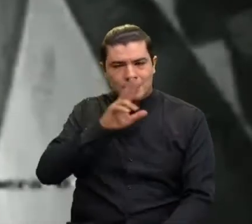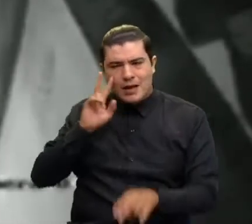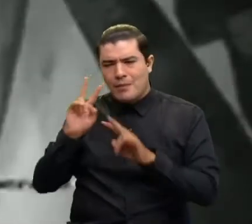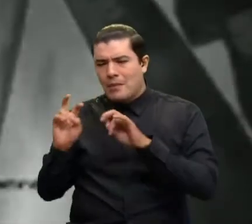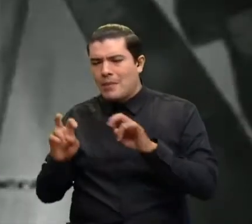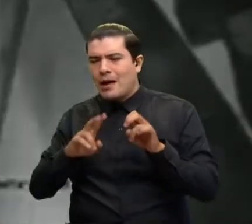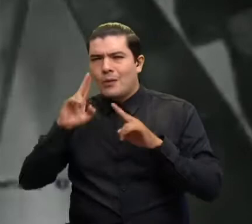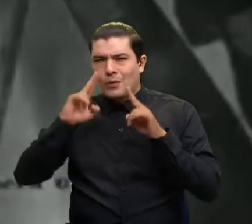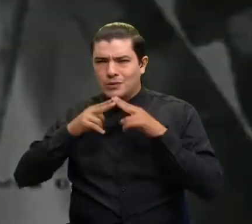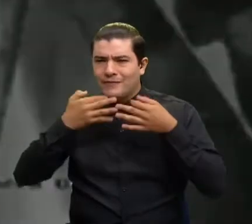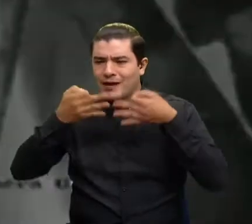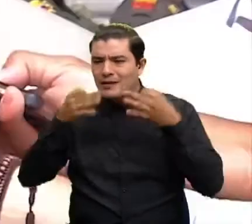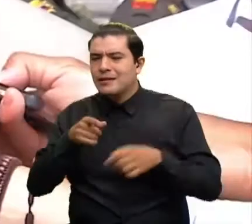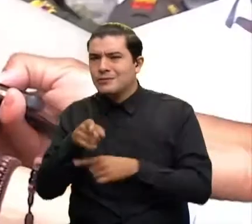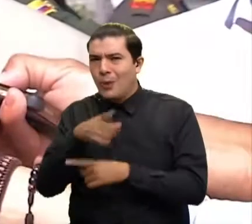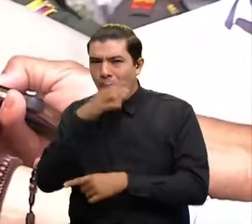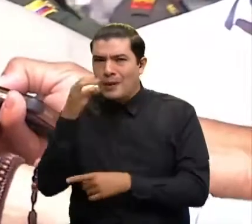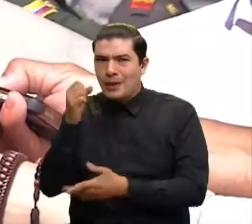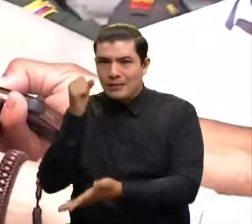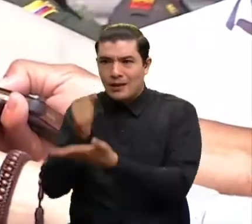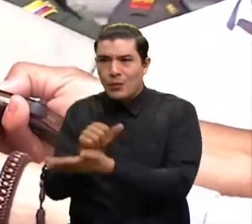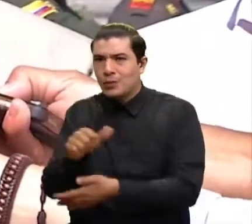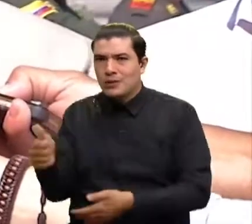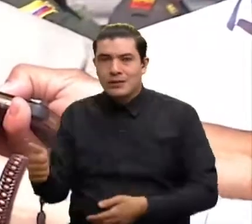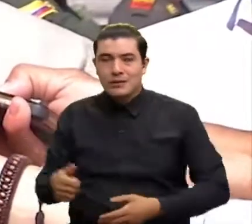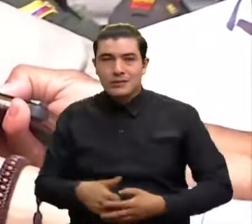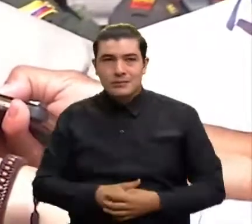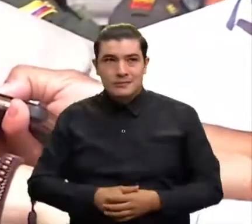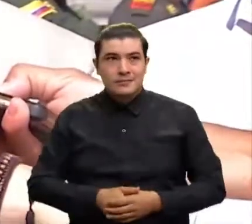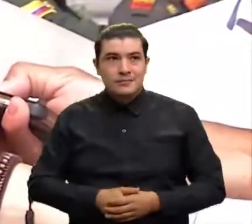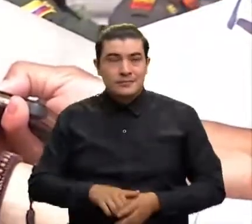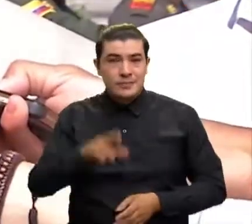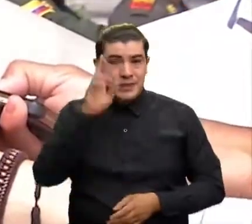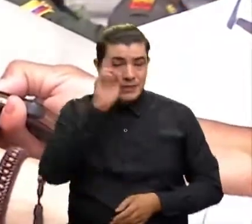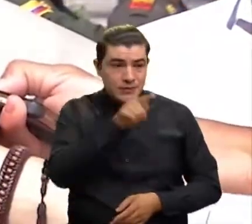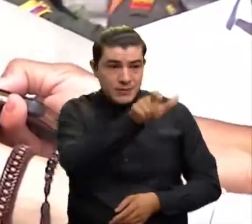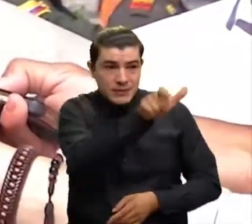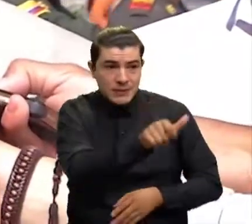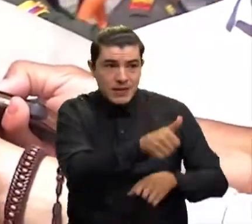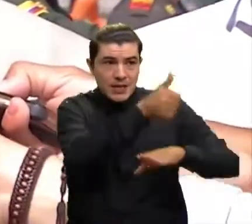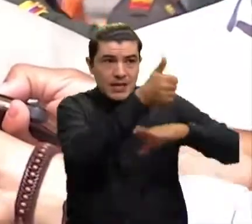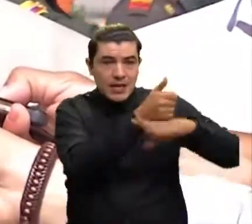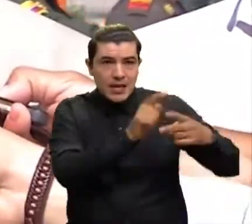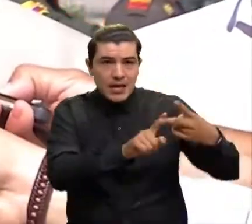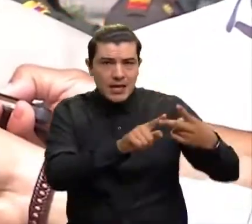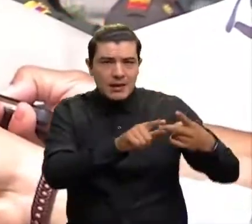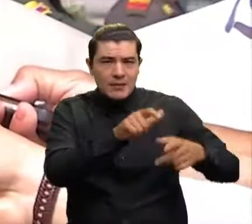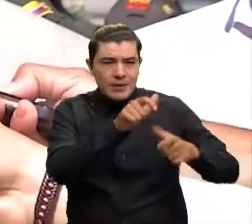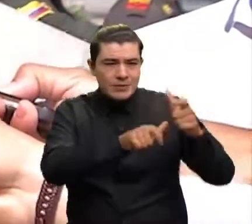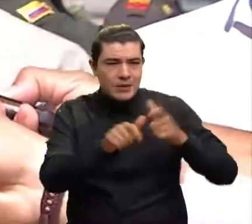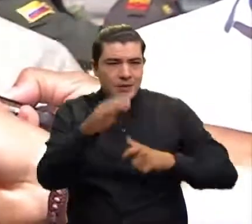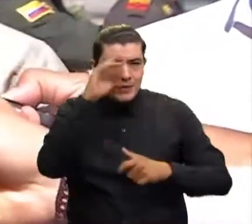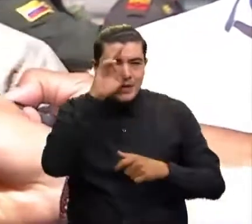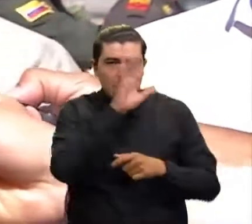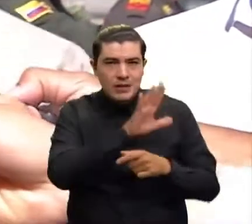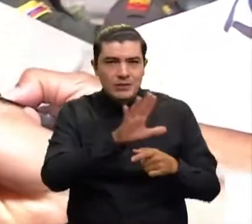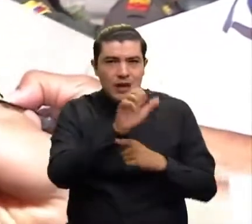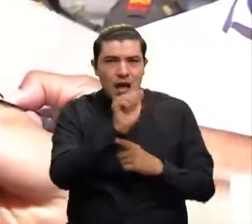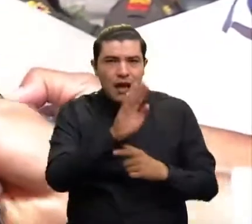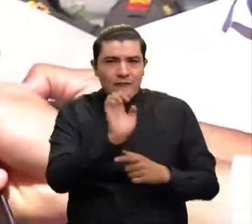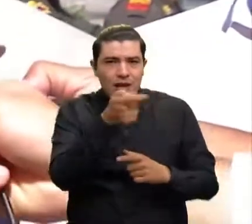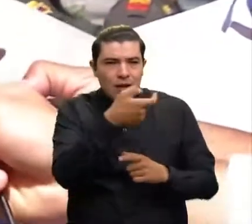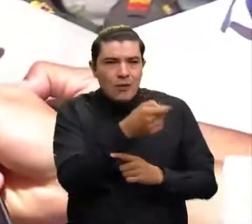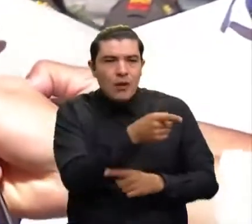la institución. He tomado la decisión de relevar a todo, al comandante y a toda la policía de Ábrego. Van a llegar un nuevo comandante con